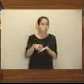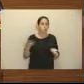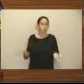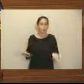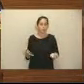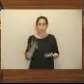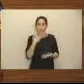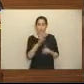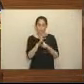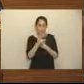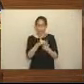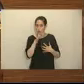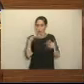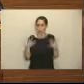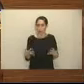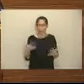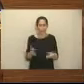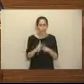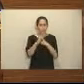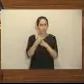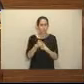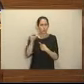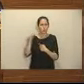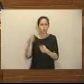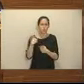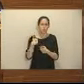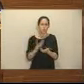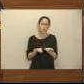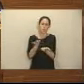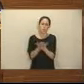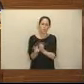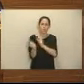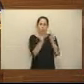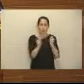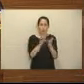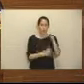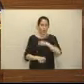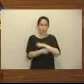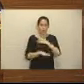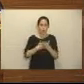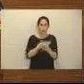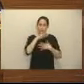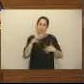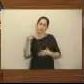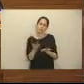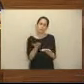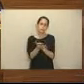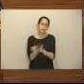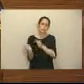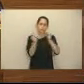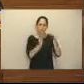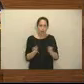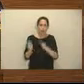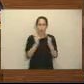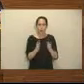situación como la que estamos, en una situación donde usted lleva apelando a ese diálogo desde el mes de agosto, en un debate como este, de la importancia,